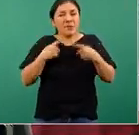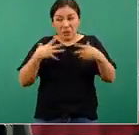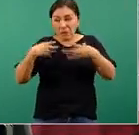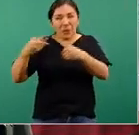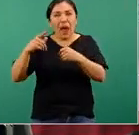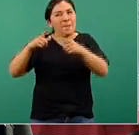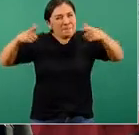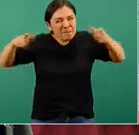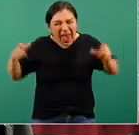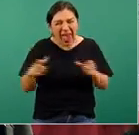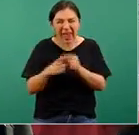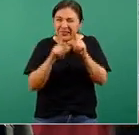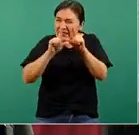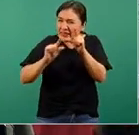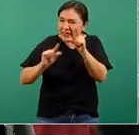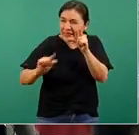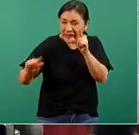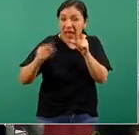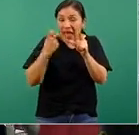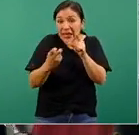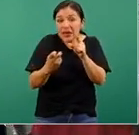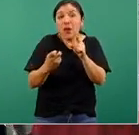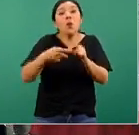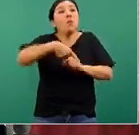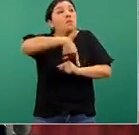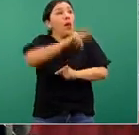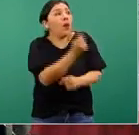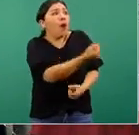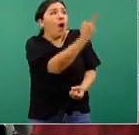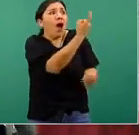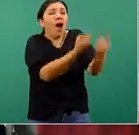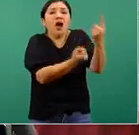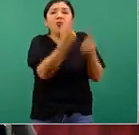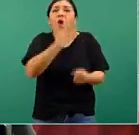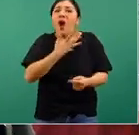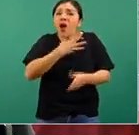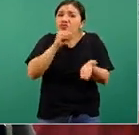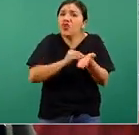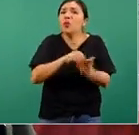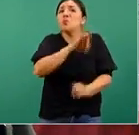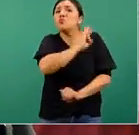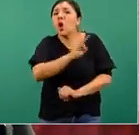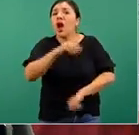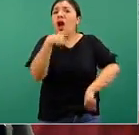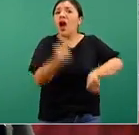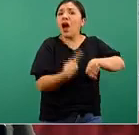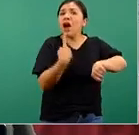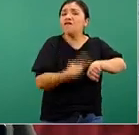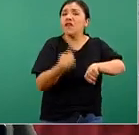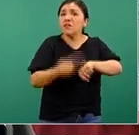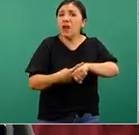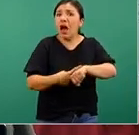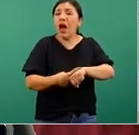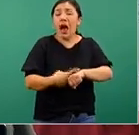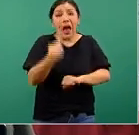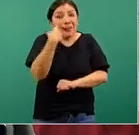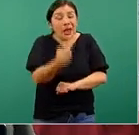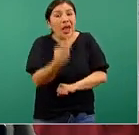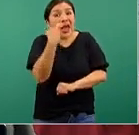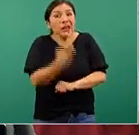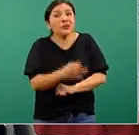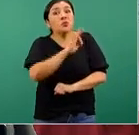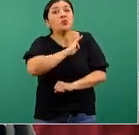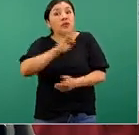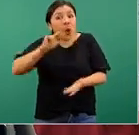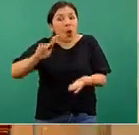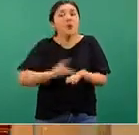importante después de la curva, dado que todavía tenemos personas susceptibles de enfermar, y si por estar en esos niveles se